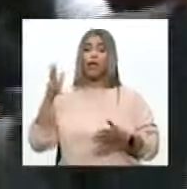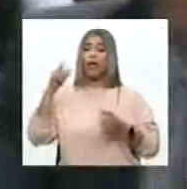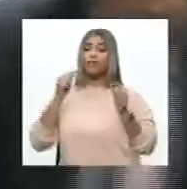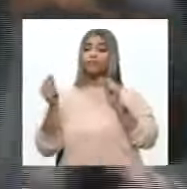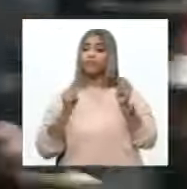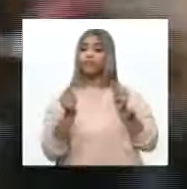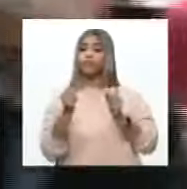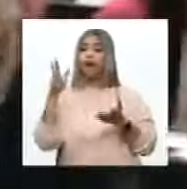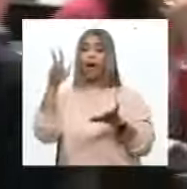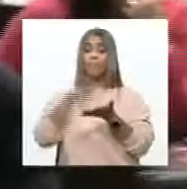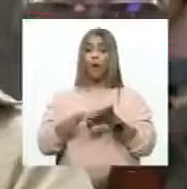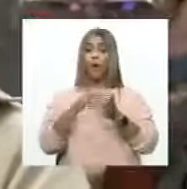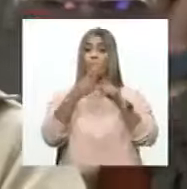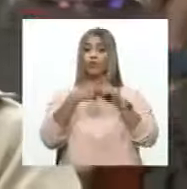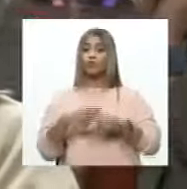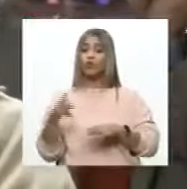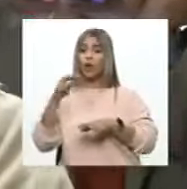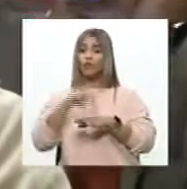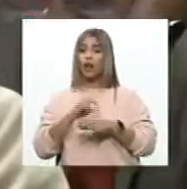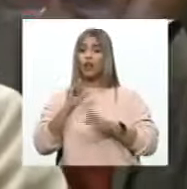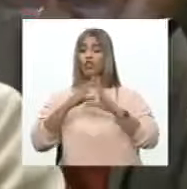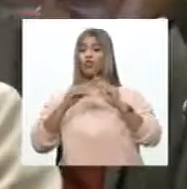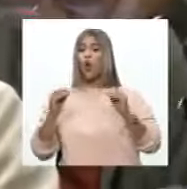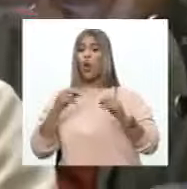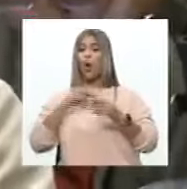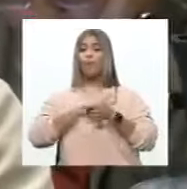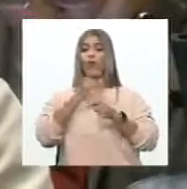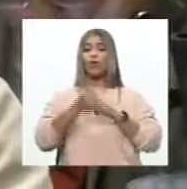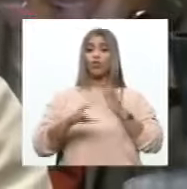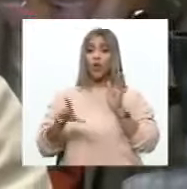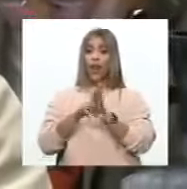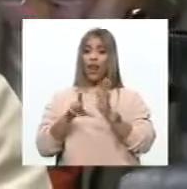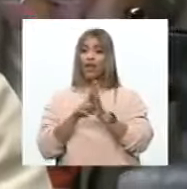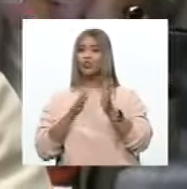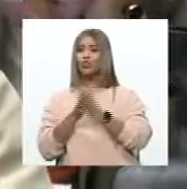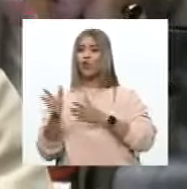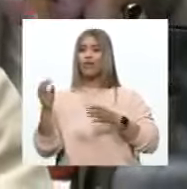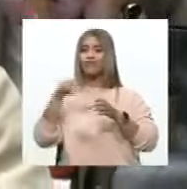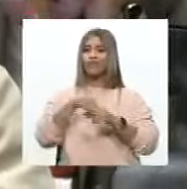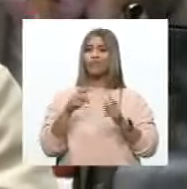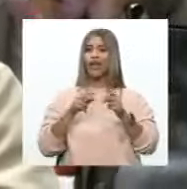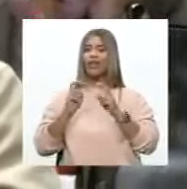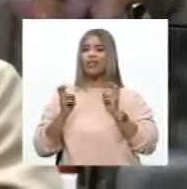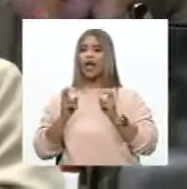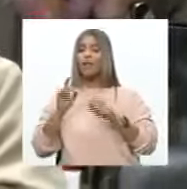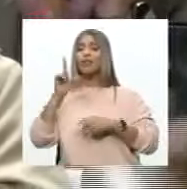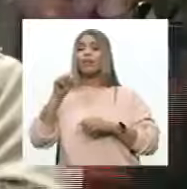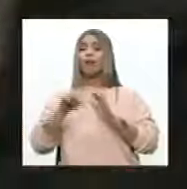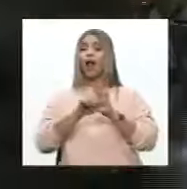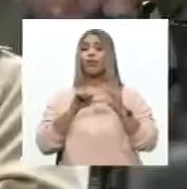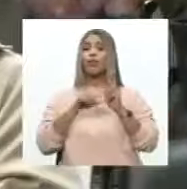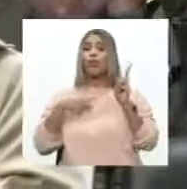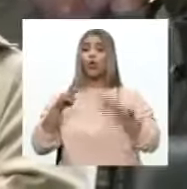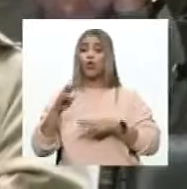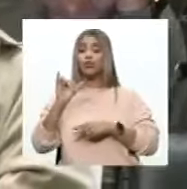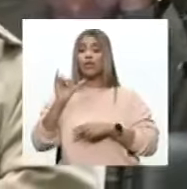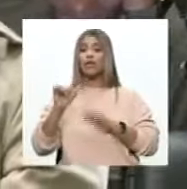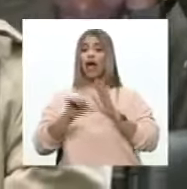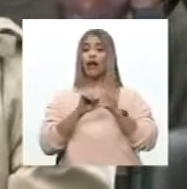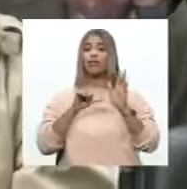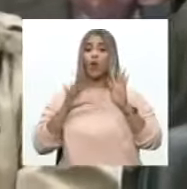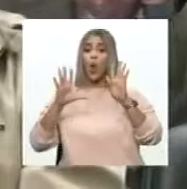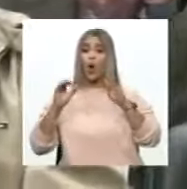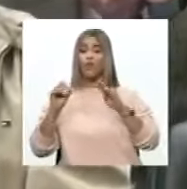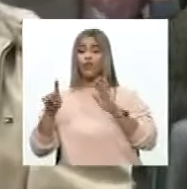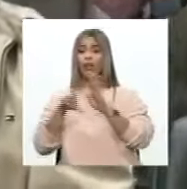presupuesto nacional y todo proyecto de ley concerniente al régimen tributario y al crédito público, así como el artículo 12 y el artículo 90 de la